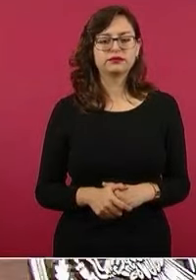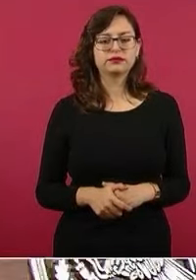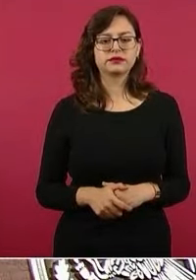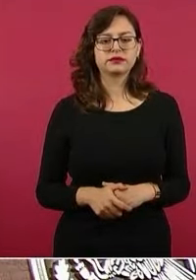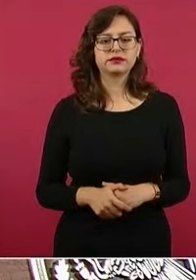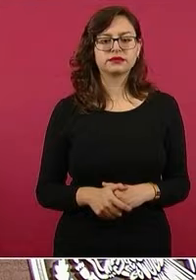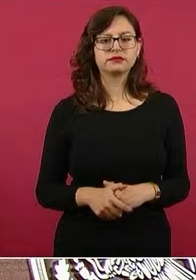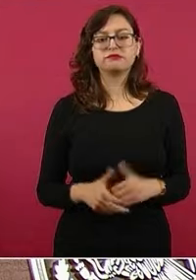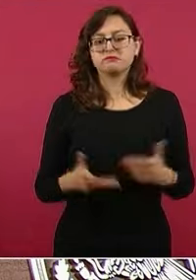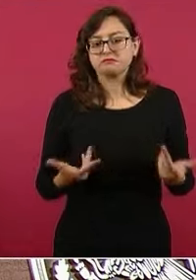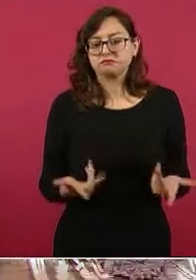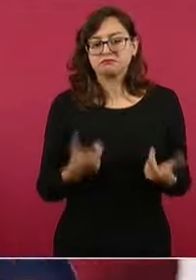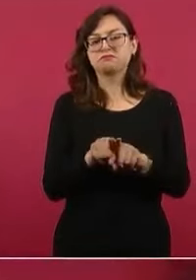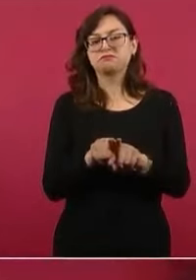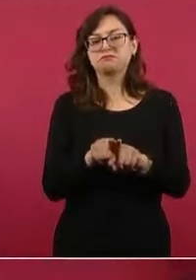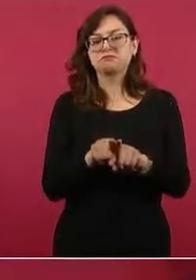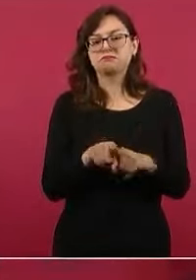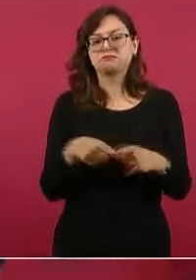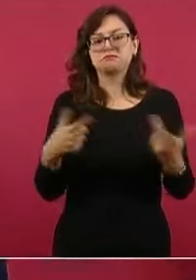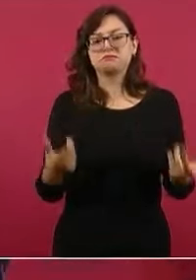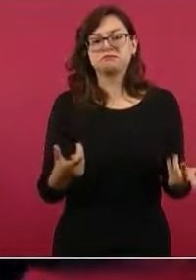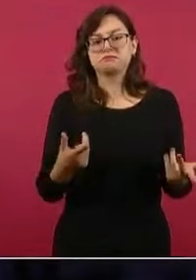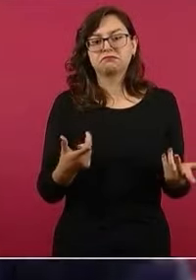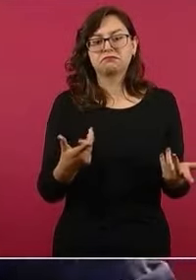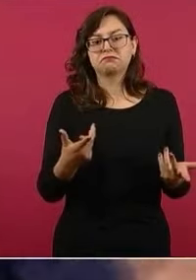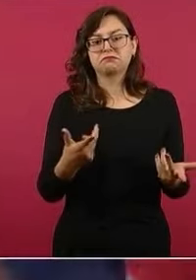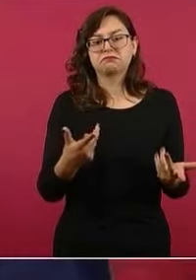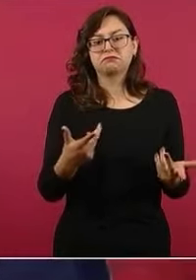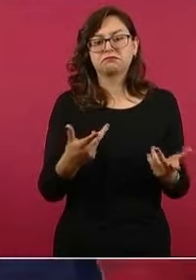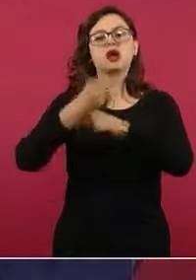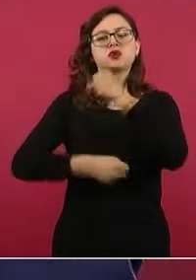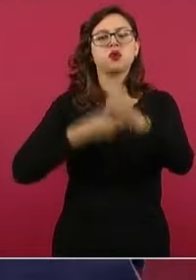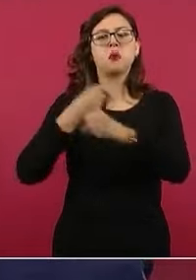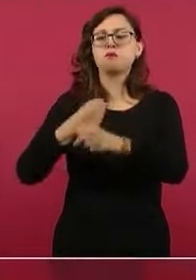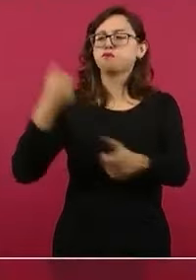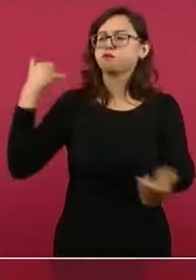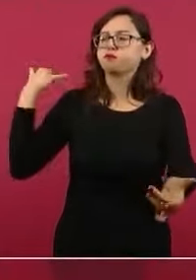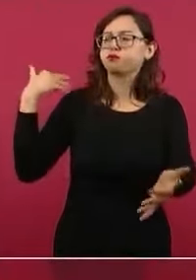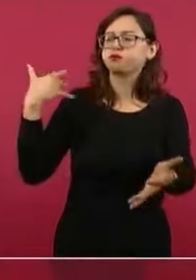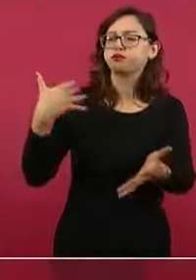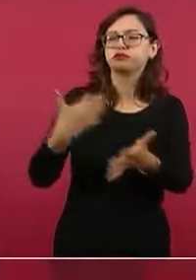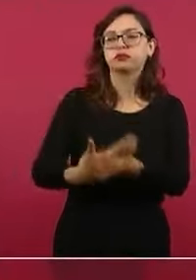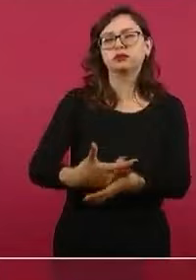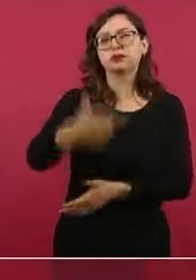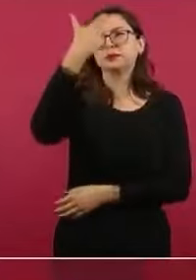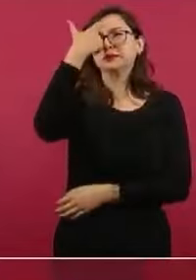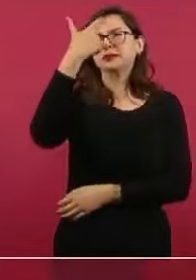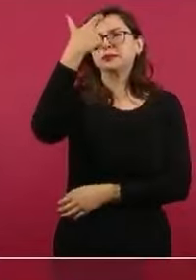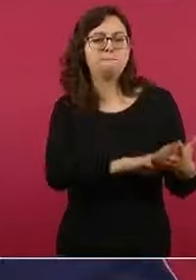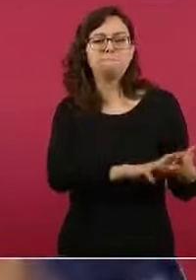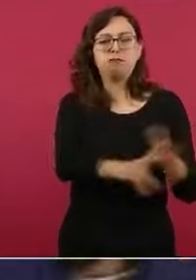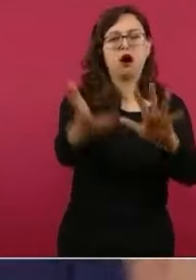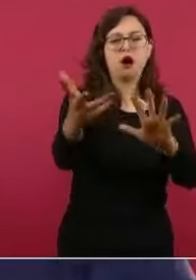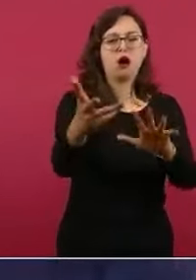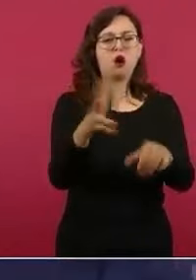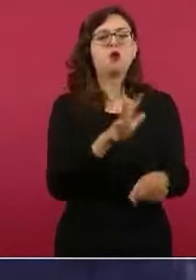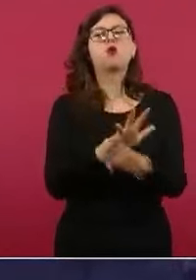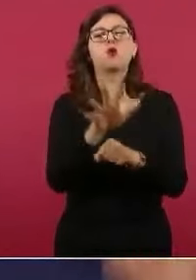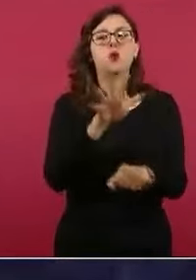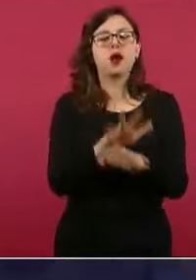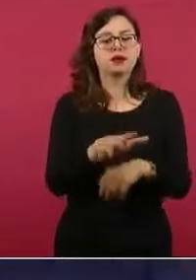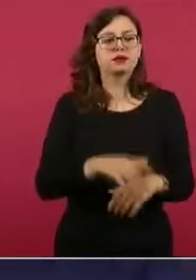que han sostenido por años la mayoría de los mexicanos, de que el problema de la violencia tiene que ver con la falta